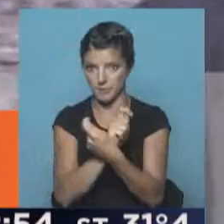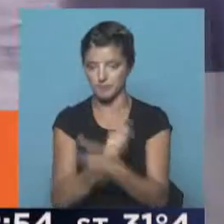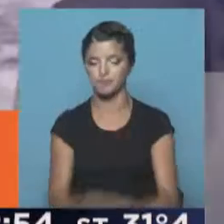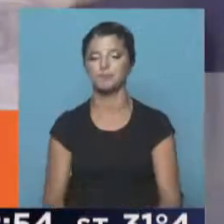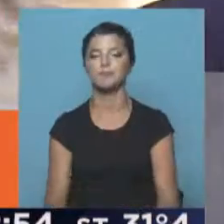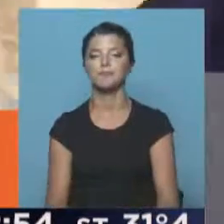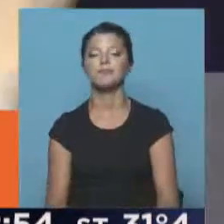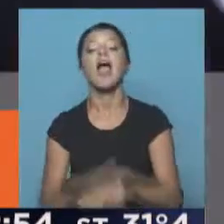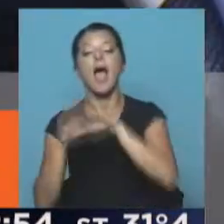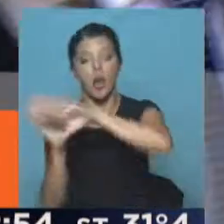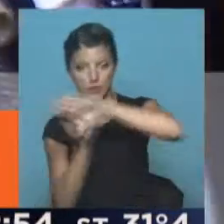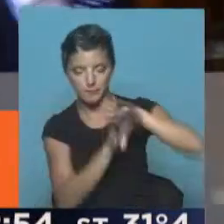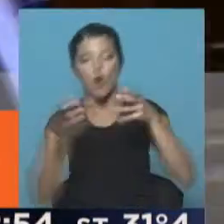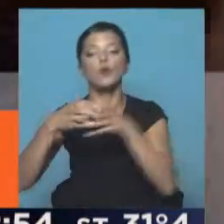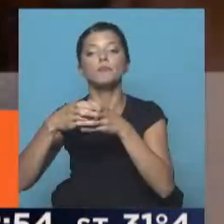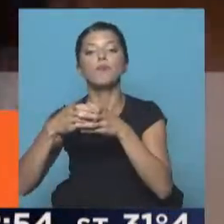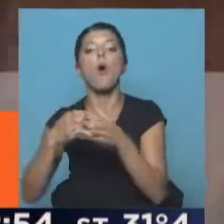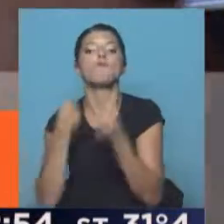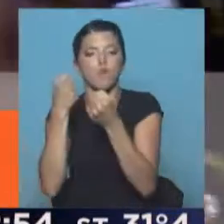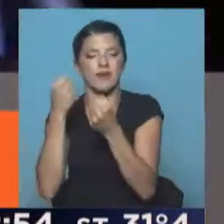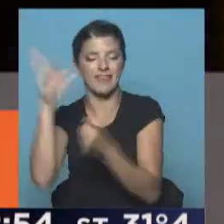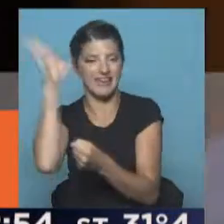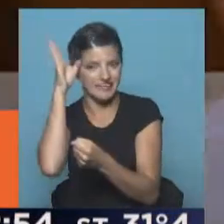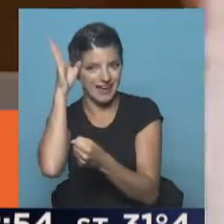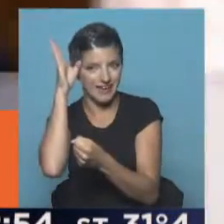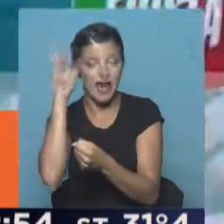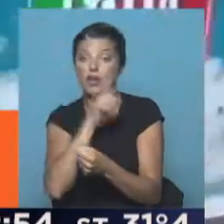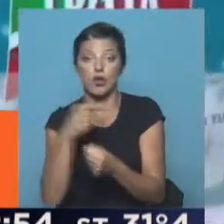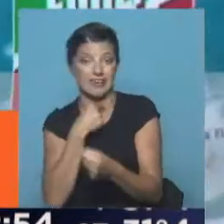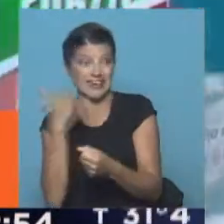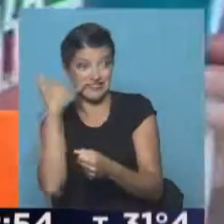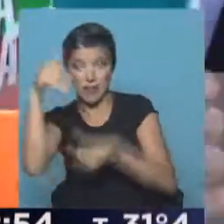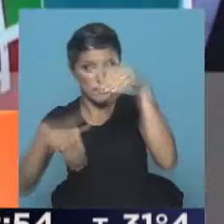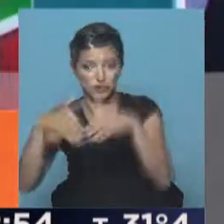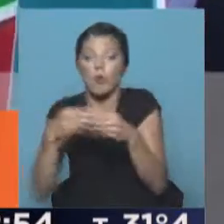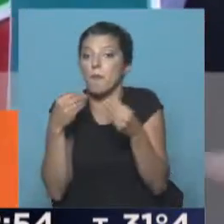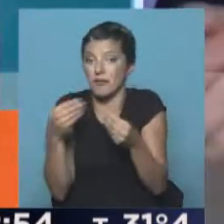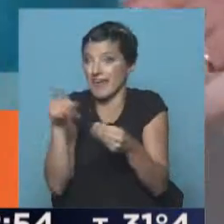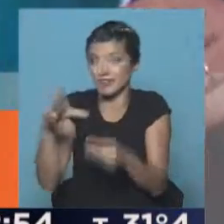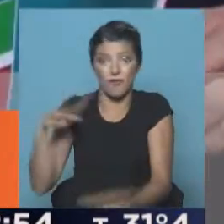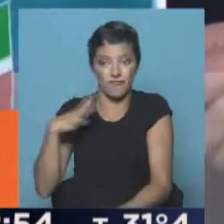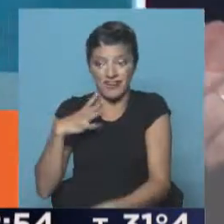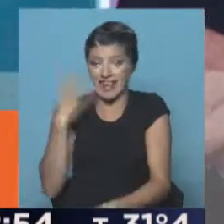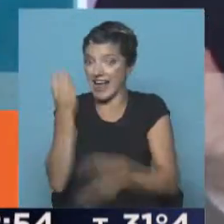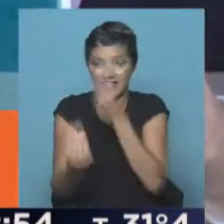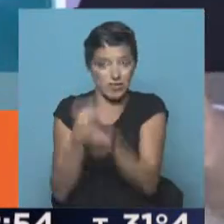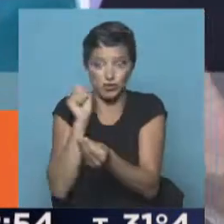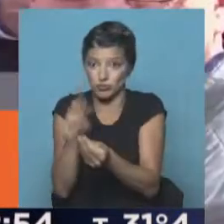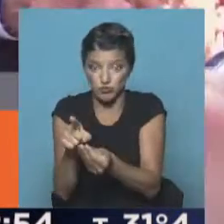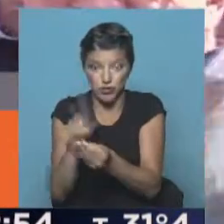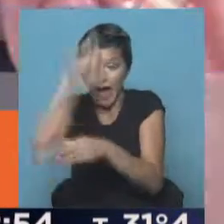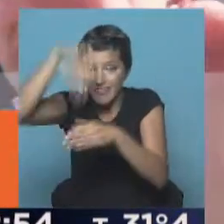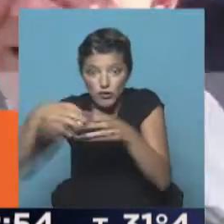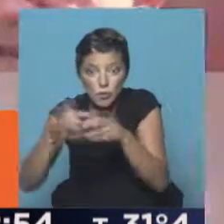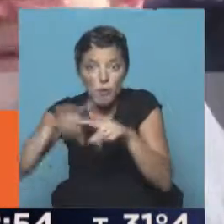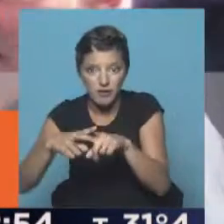cambio, Forza Italia no ha presionado para convocar a elecciones anticipadas, ya que tiene pendiente aún su propia reorganización, la